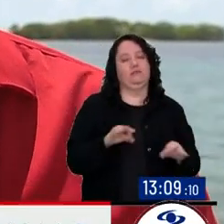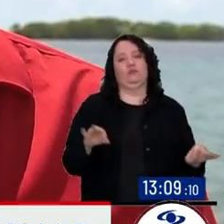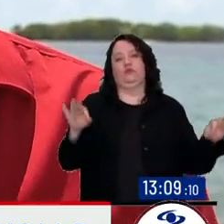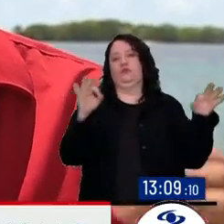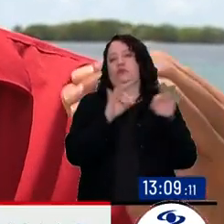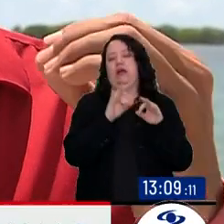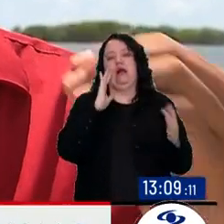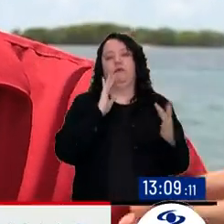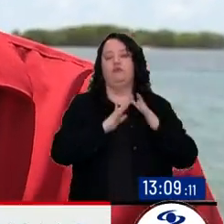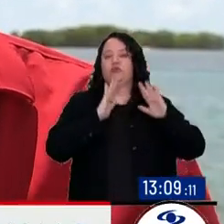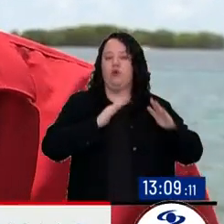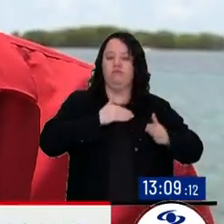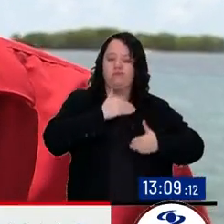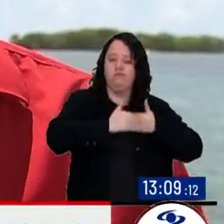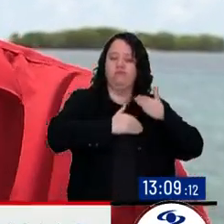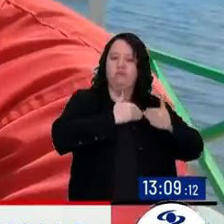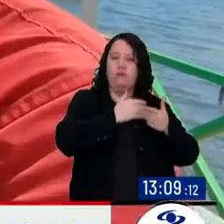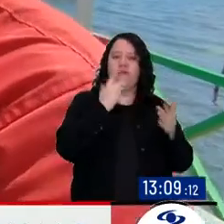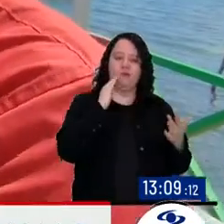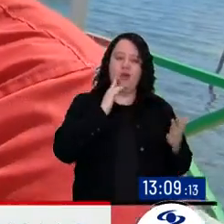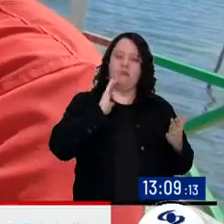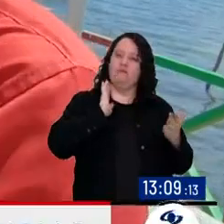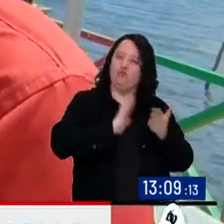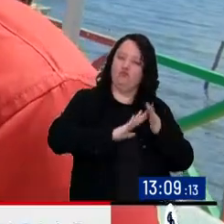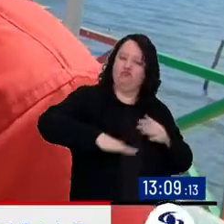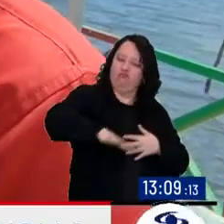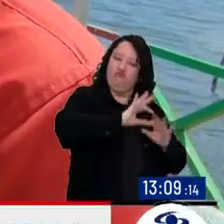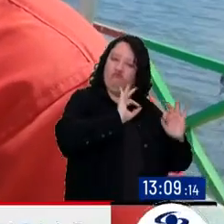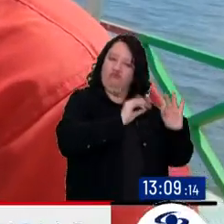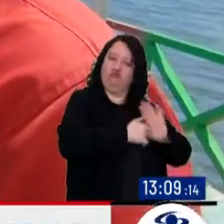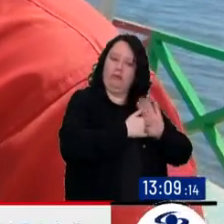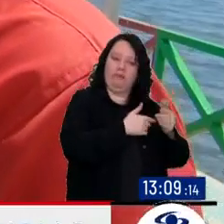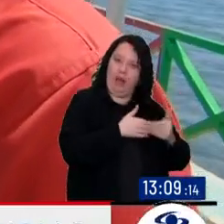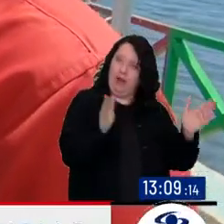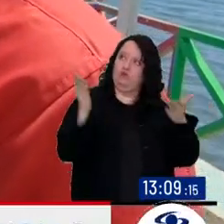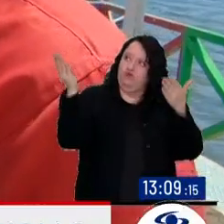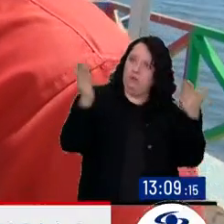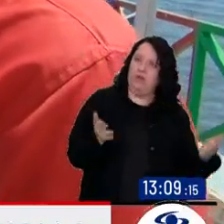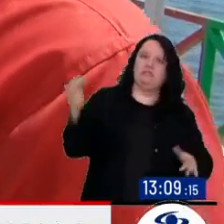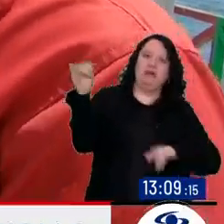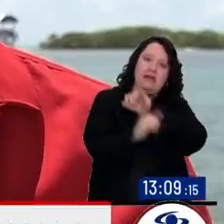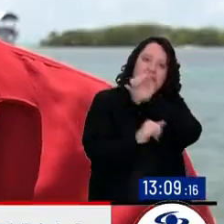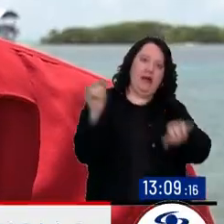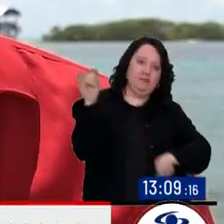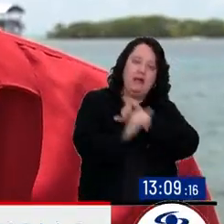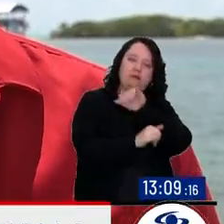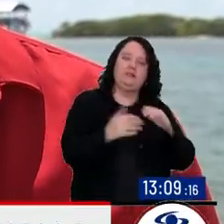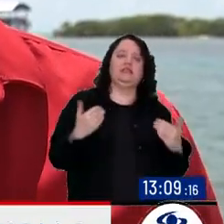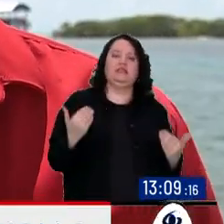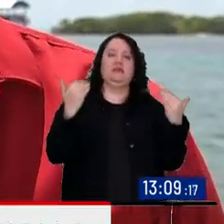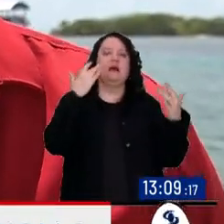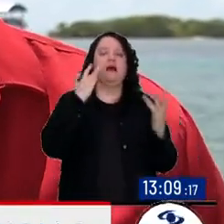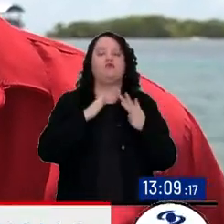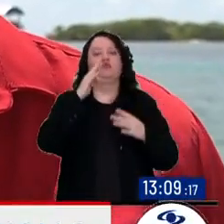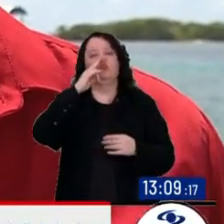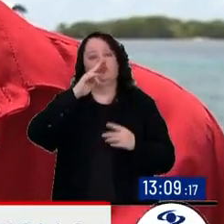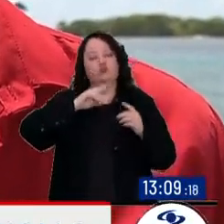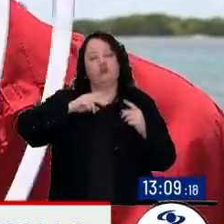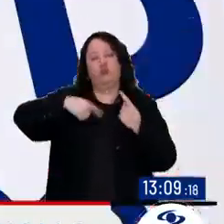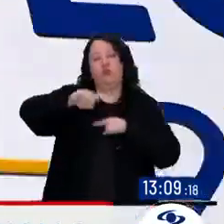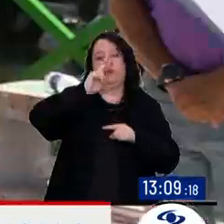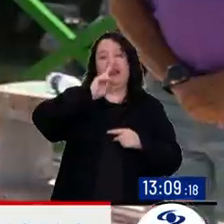que va fortaleciendo una marca región que pueda reactivar y volver a traer más frecuencias aéreas al departamento para el turismo nacional e